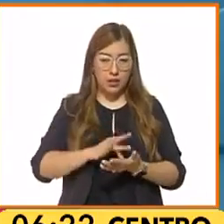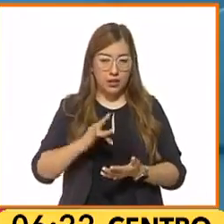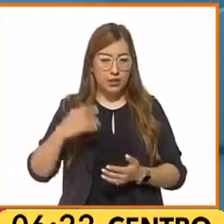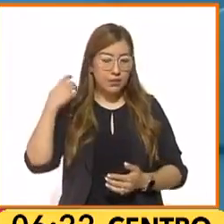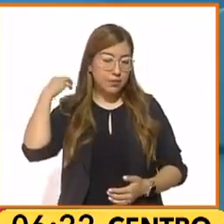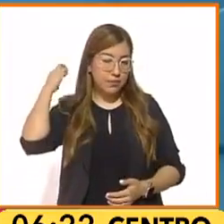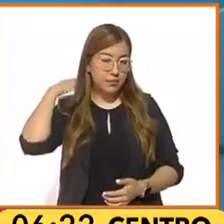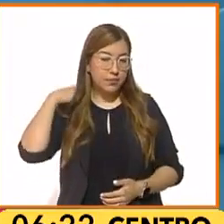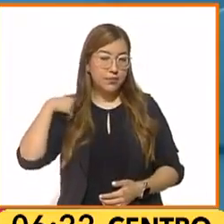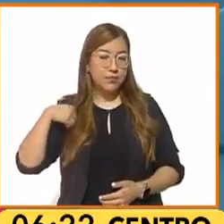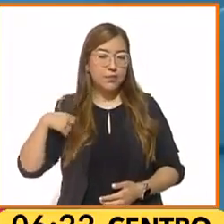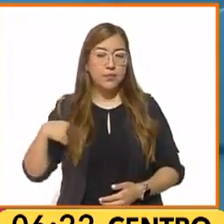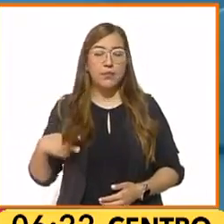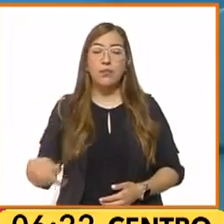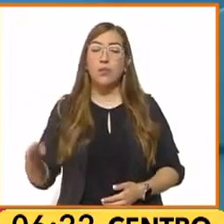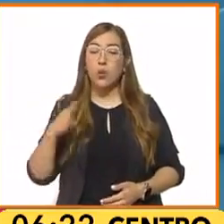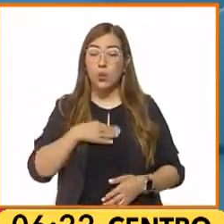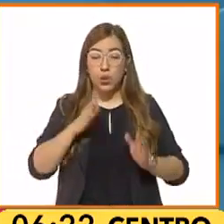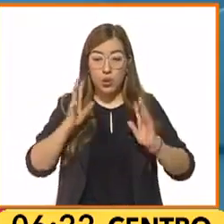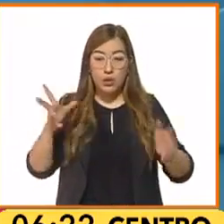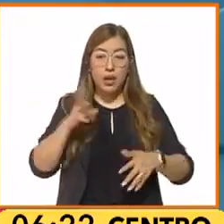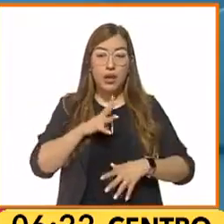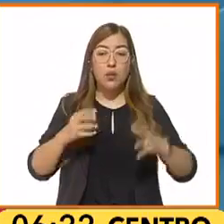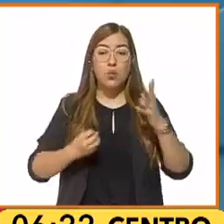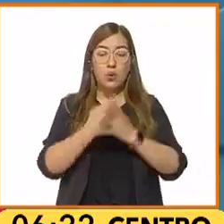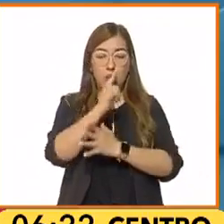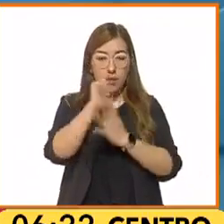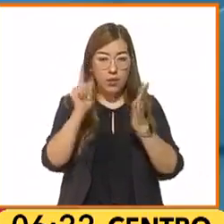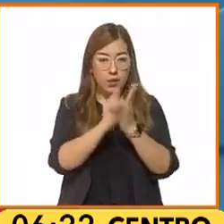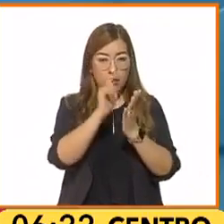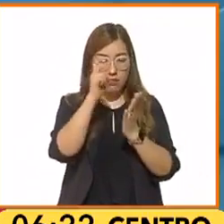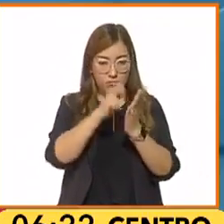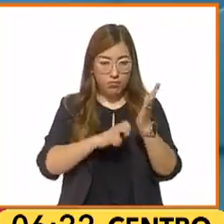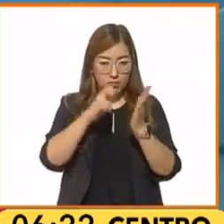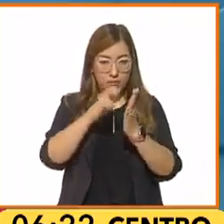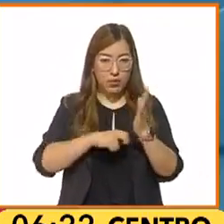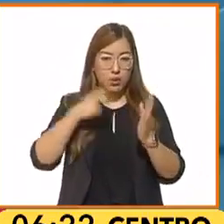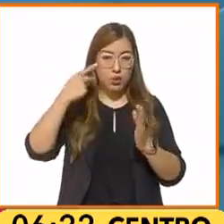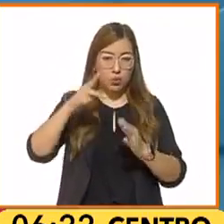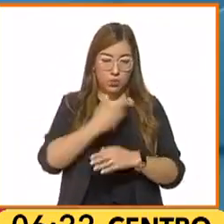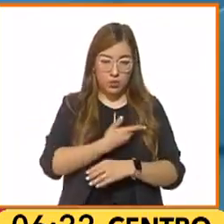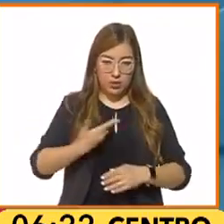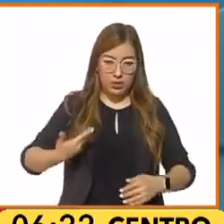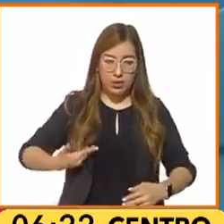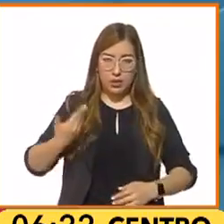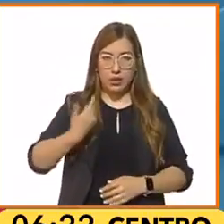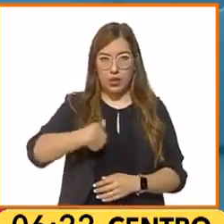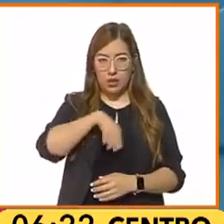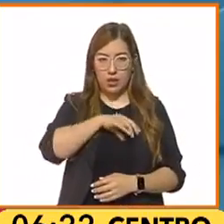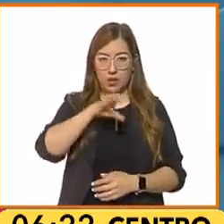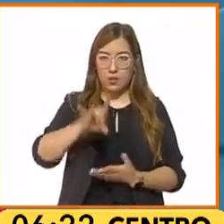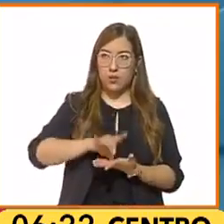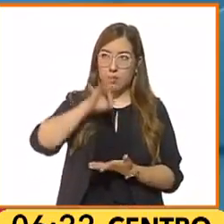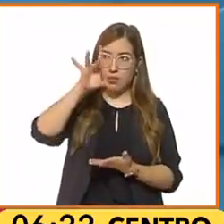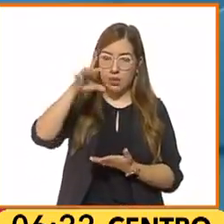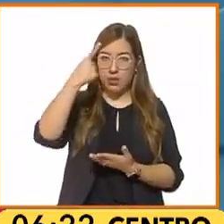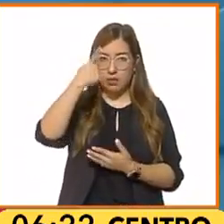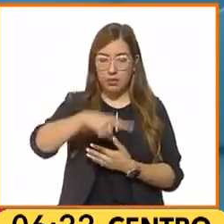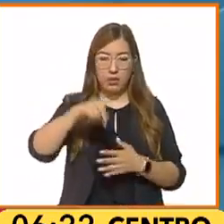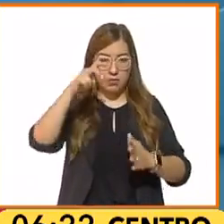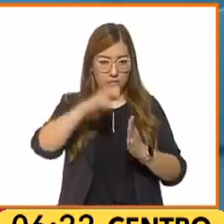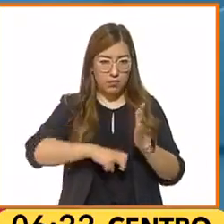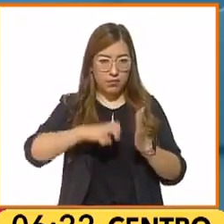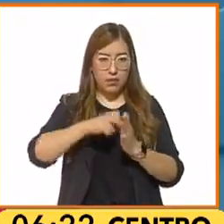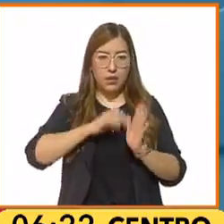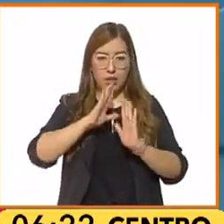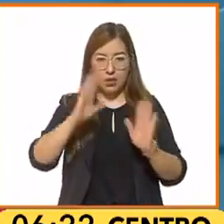ha llegado esta reforma ya al Senado enviada por la presidenta Claudia Sheinbaum. Conocemos pues que tiene más de